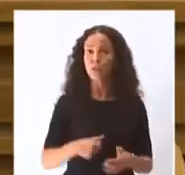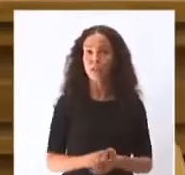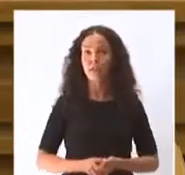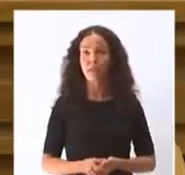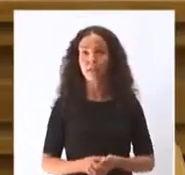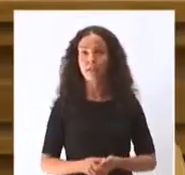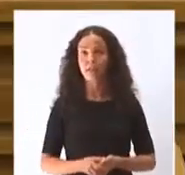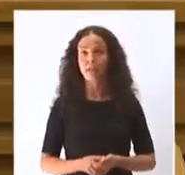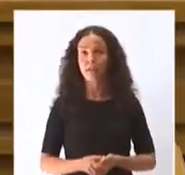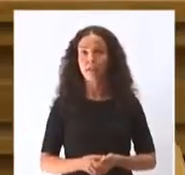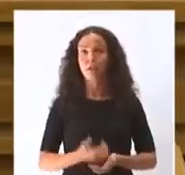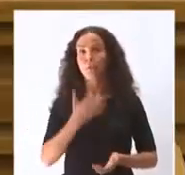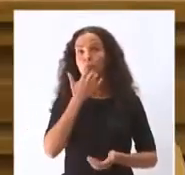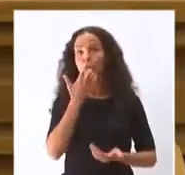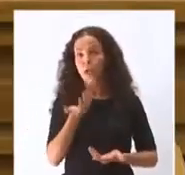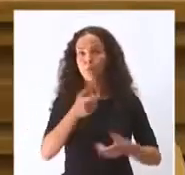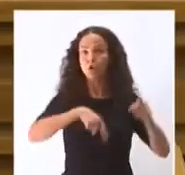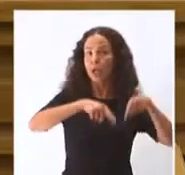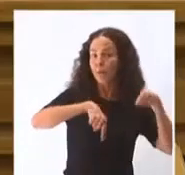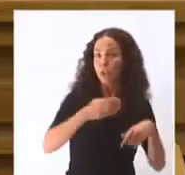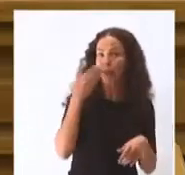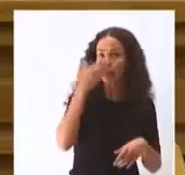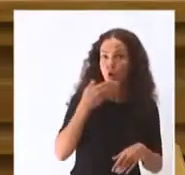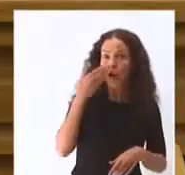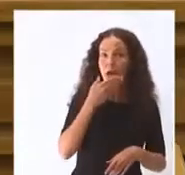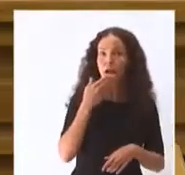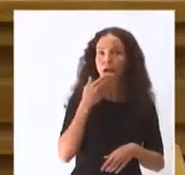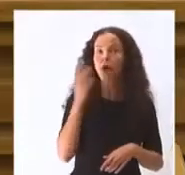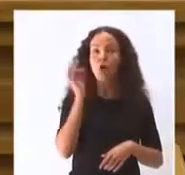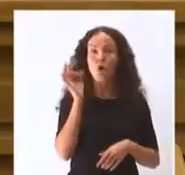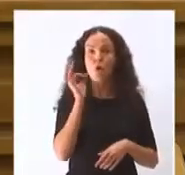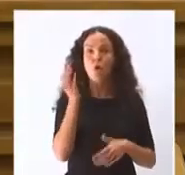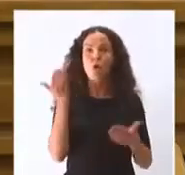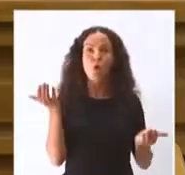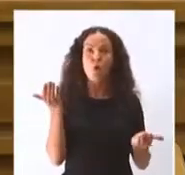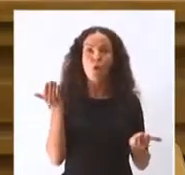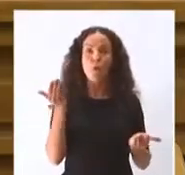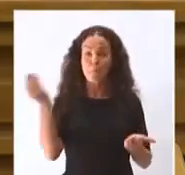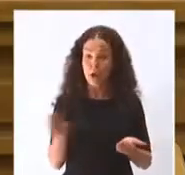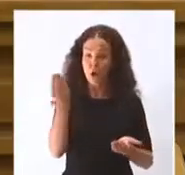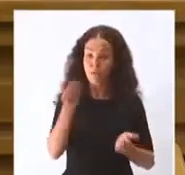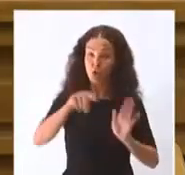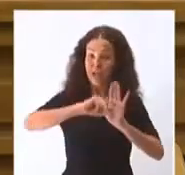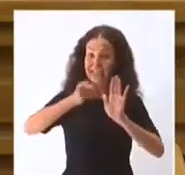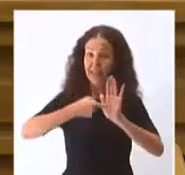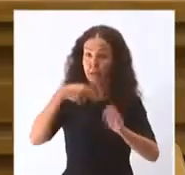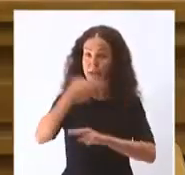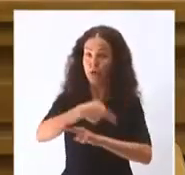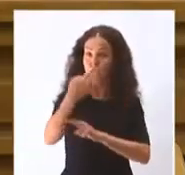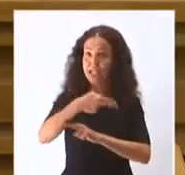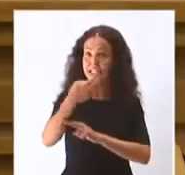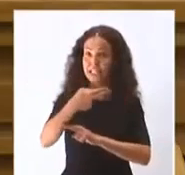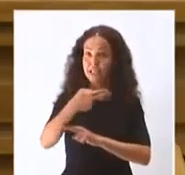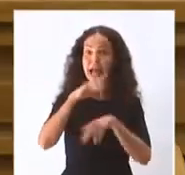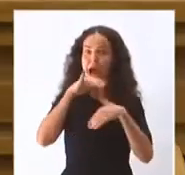aspectos sectoriales como puede ser el transporte escolar en aspectos de mejora de la legislación para los taxis a los que ahora les vamos a dar un